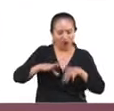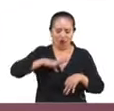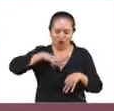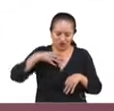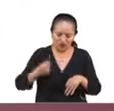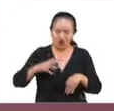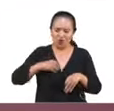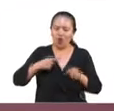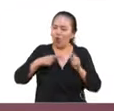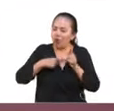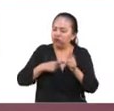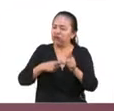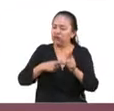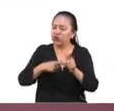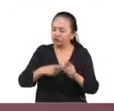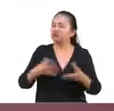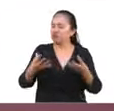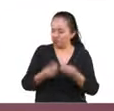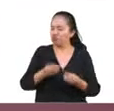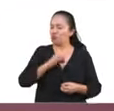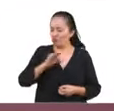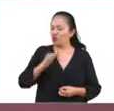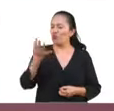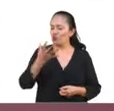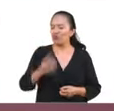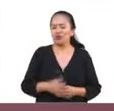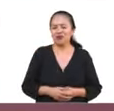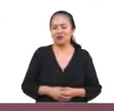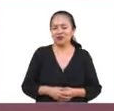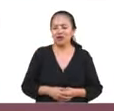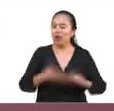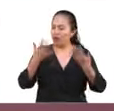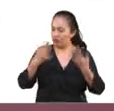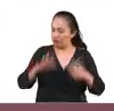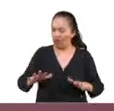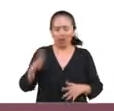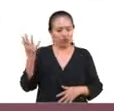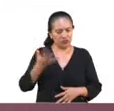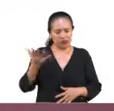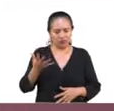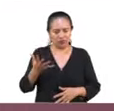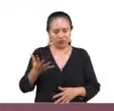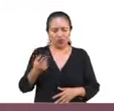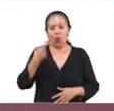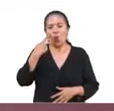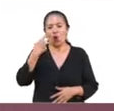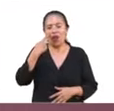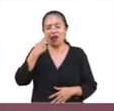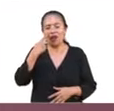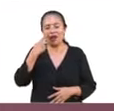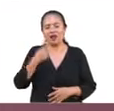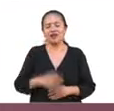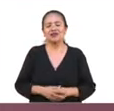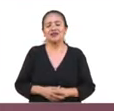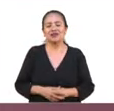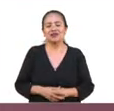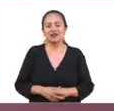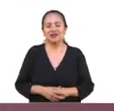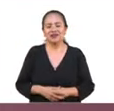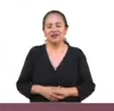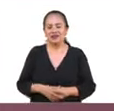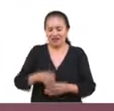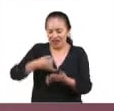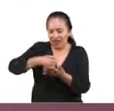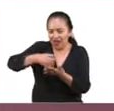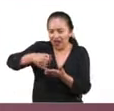ustedes lo hemos logrado. Hoy hemos cumplido la meta de